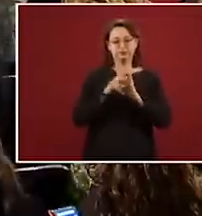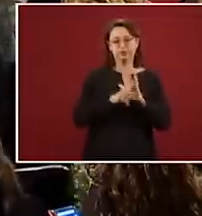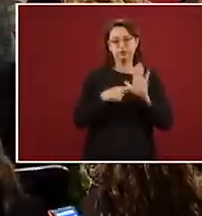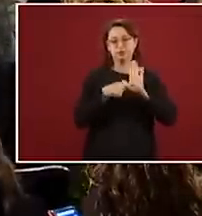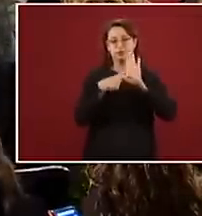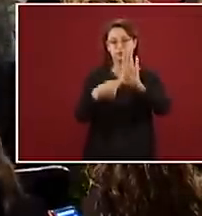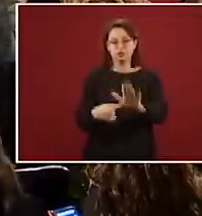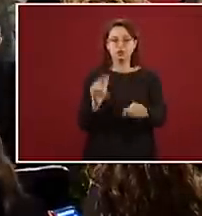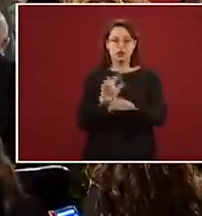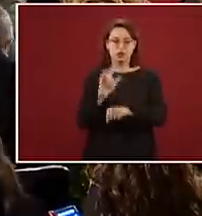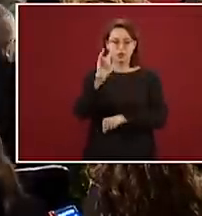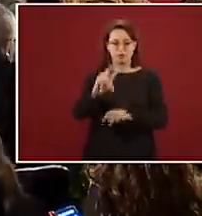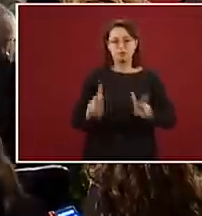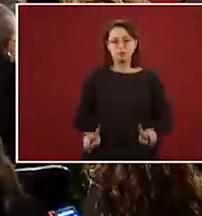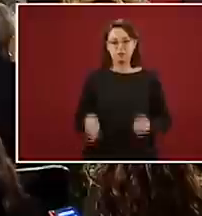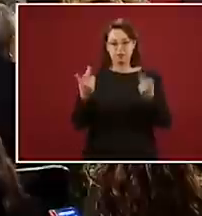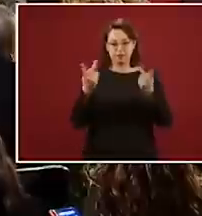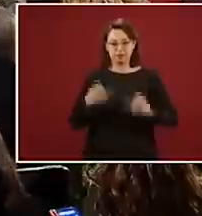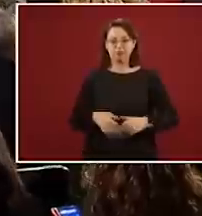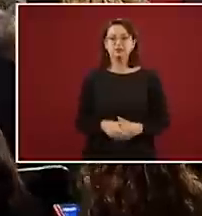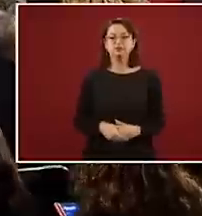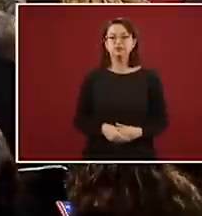paquete de venta.